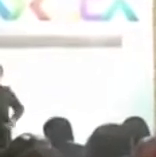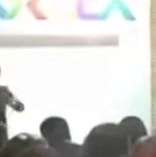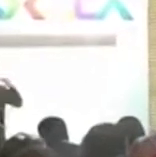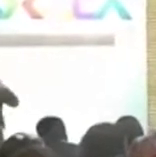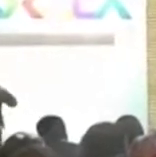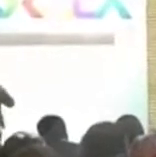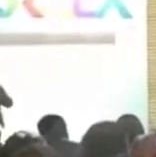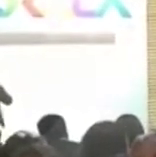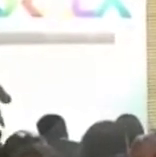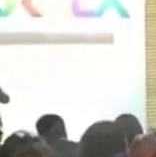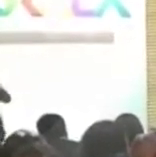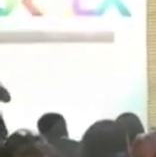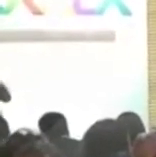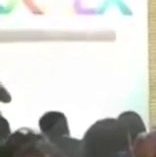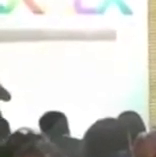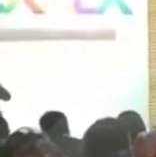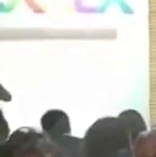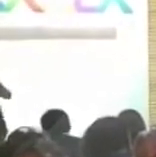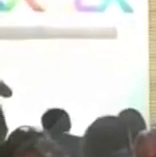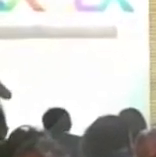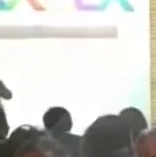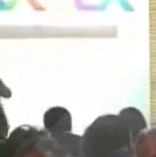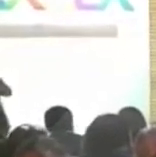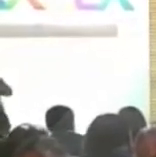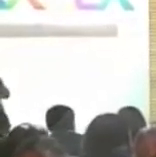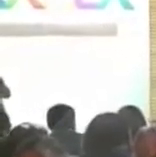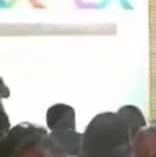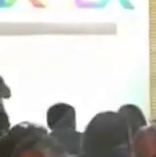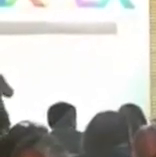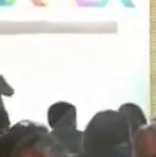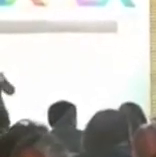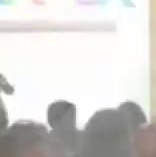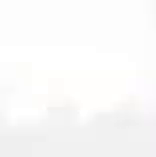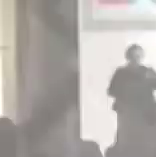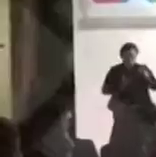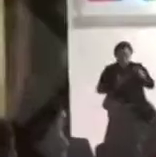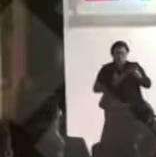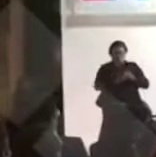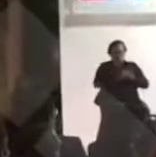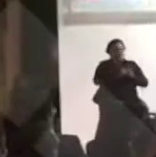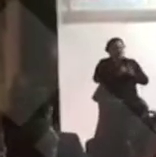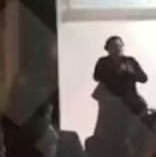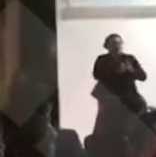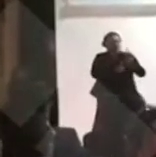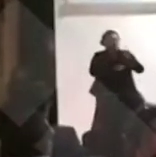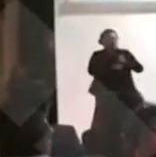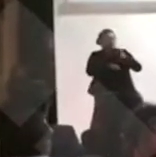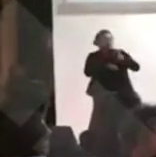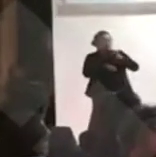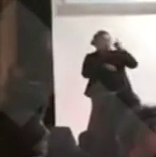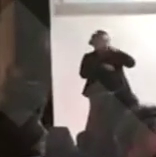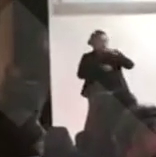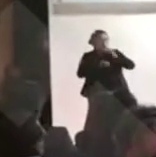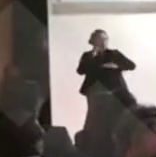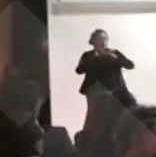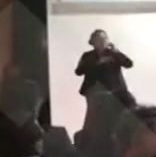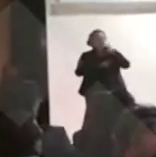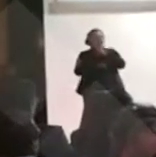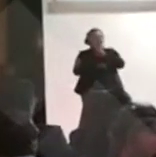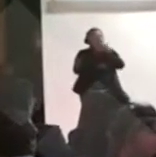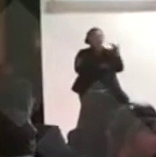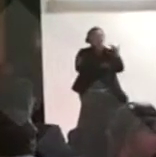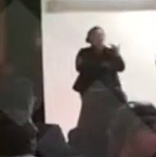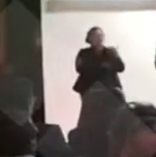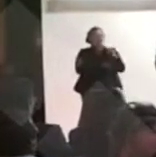apoyo del gobierno estatal y federal, se ha logrado mayor inversión en la ciudad de Oaxaca. La primera piedra para la construcción de un hotel de